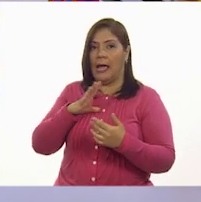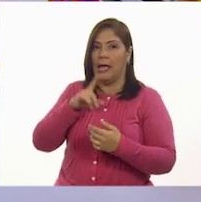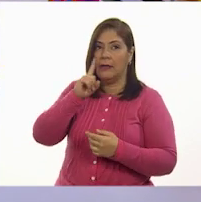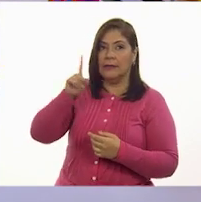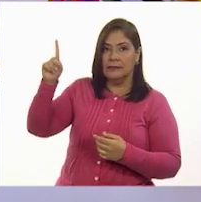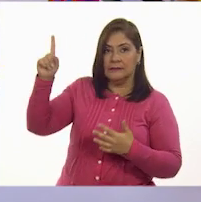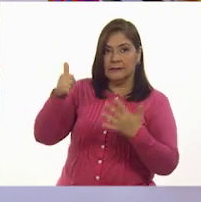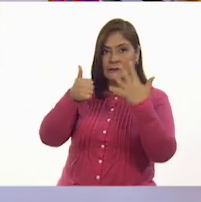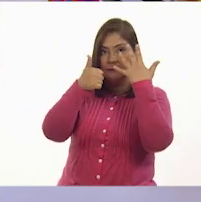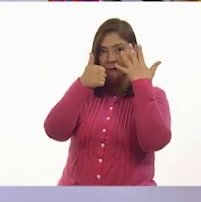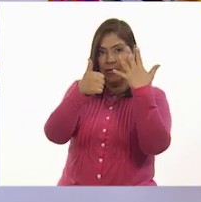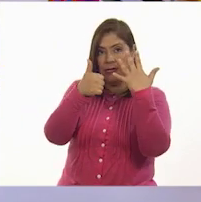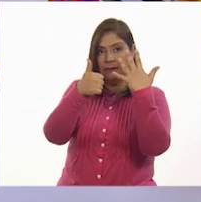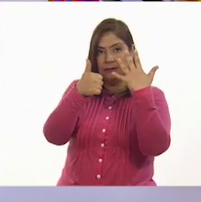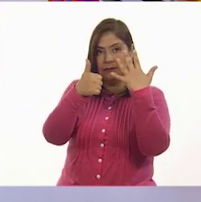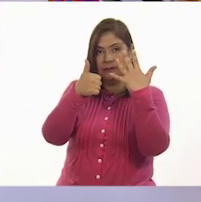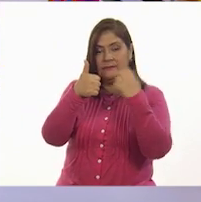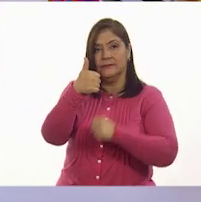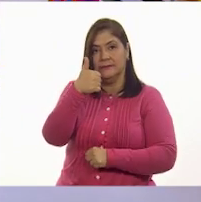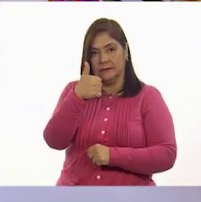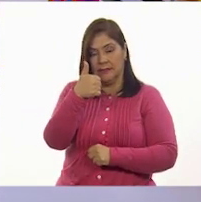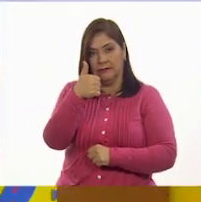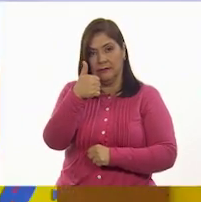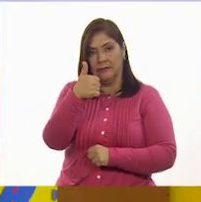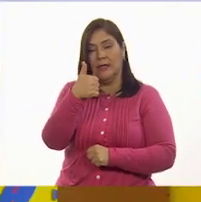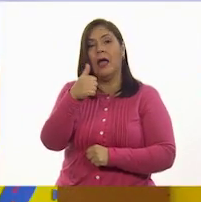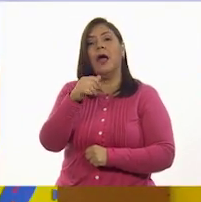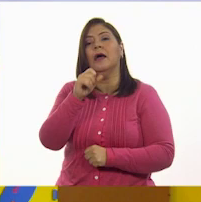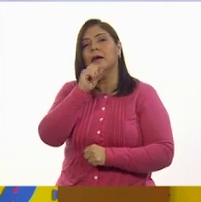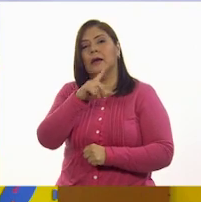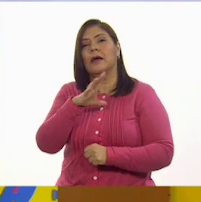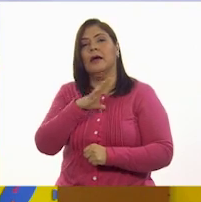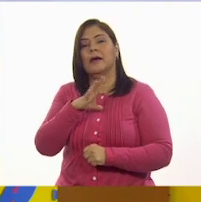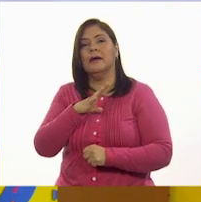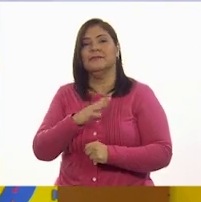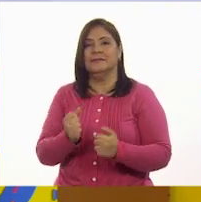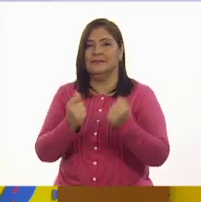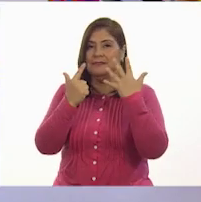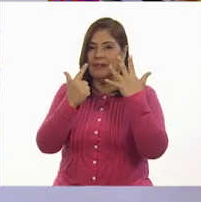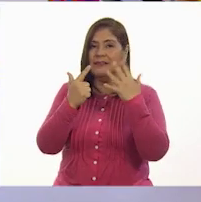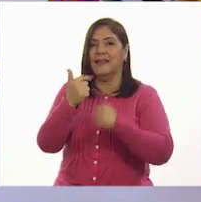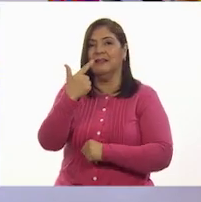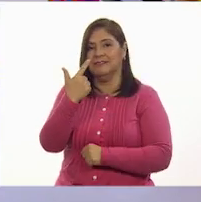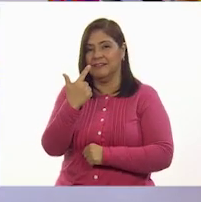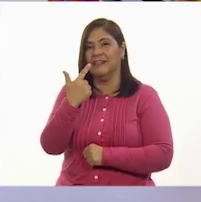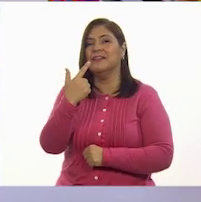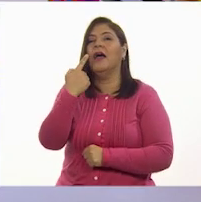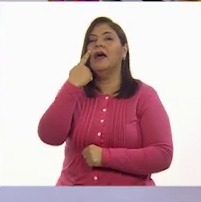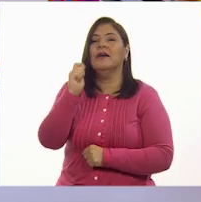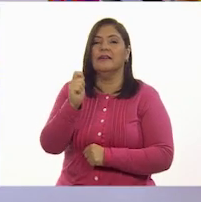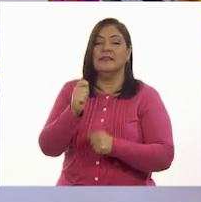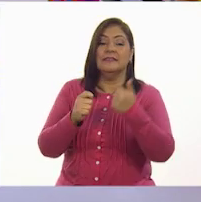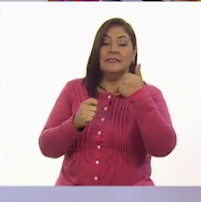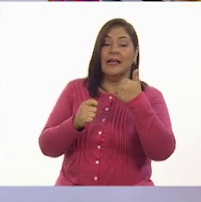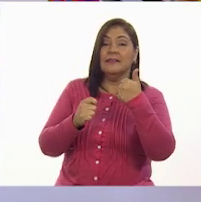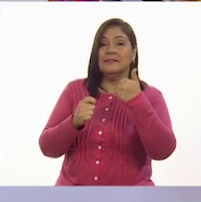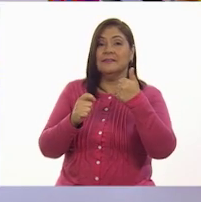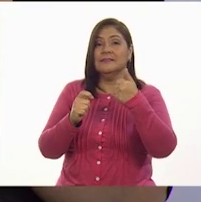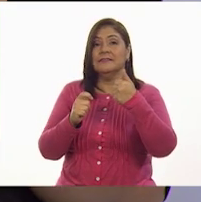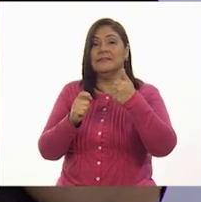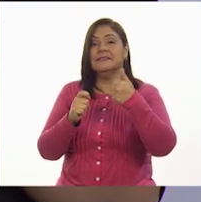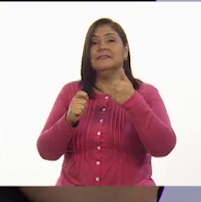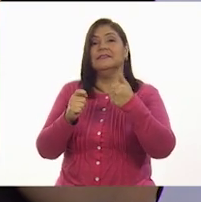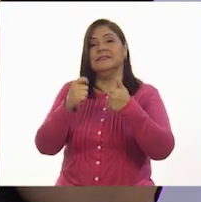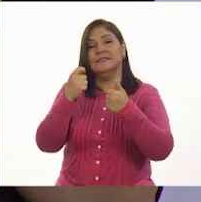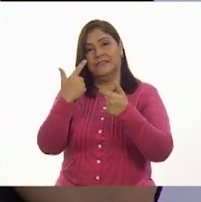6 y tenemos los 7, vamos a contar 6, 7,